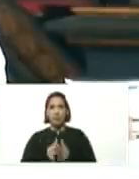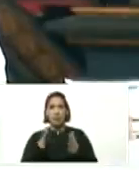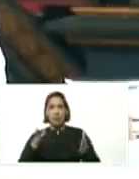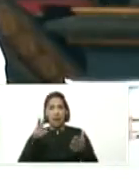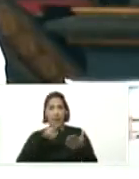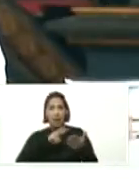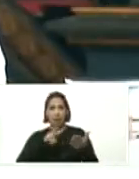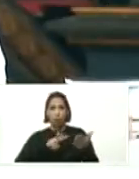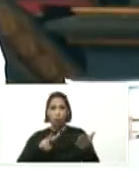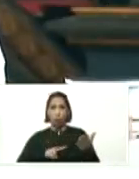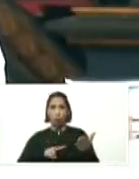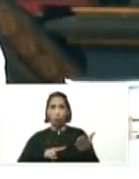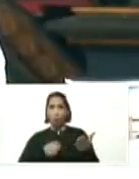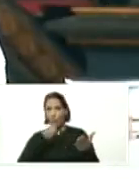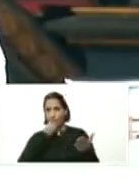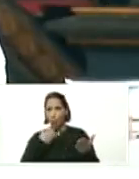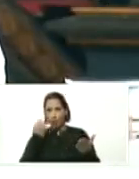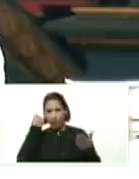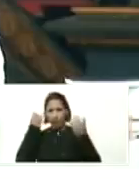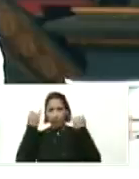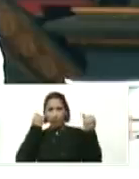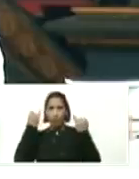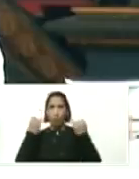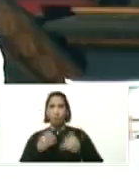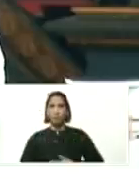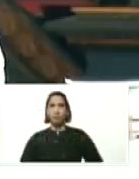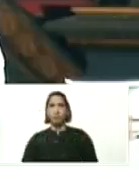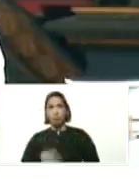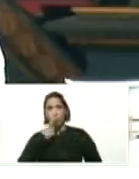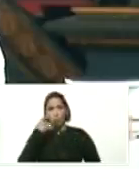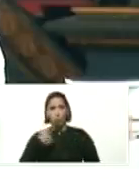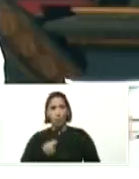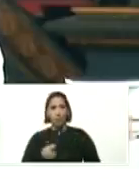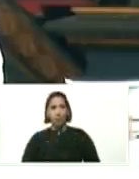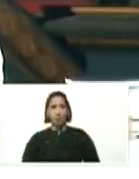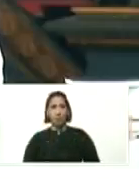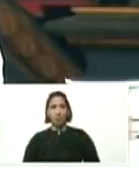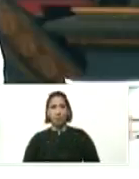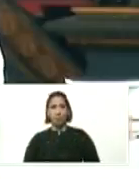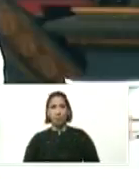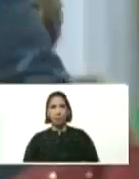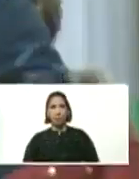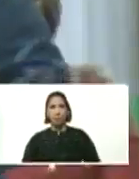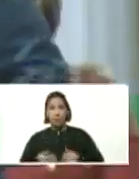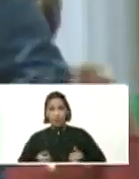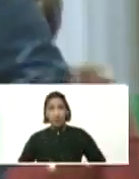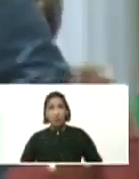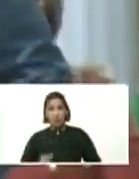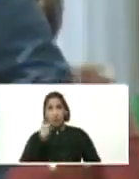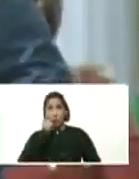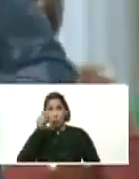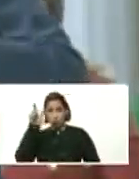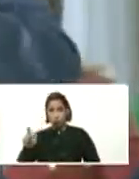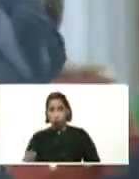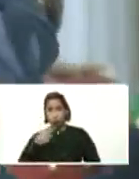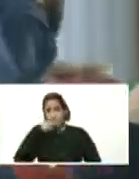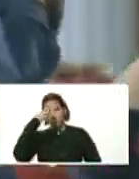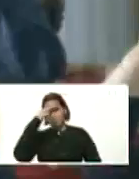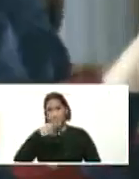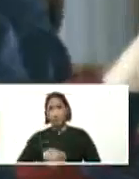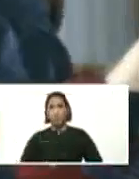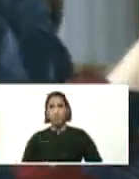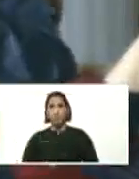lector, buen intelectual, un hombre de verdad, hijo de su padre. Sin lugar a